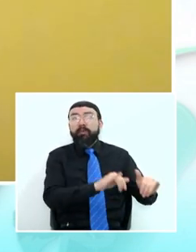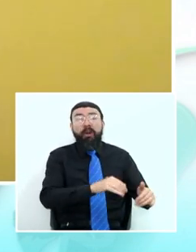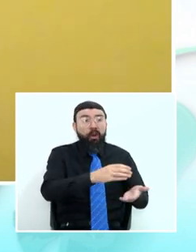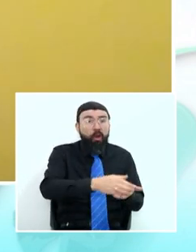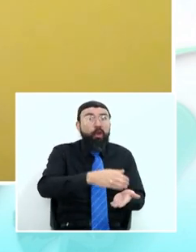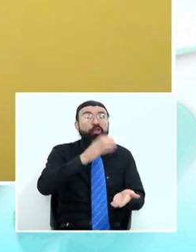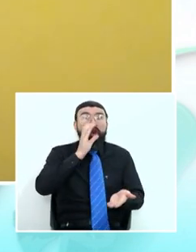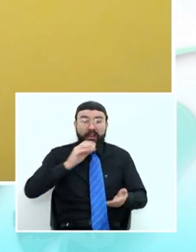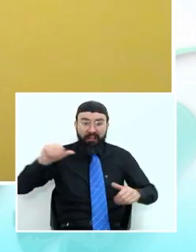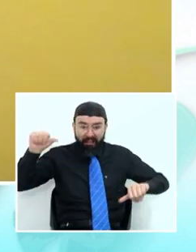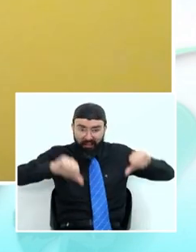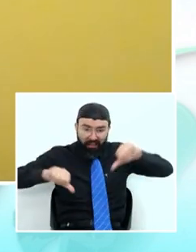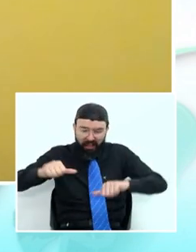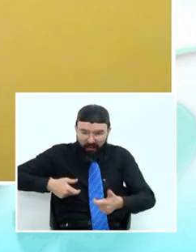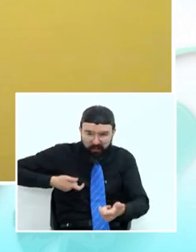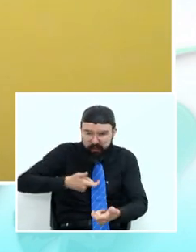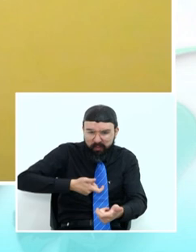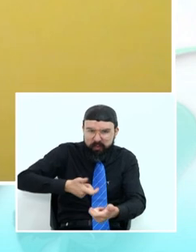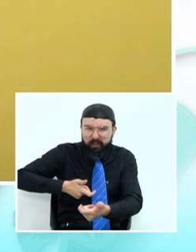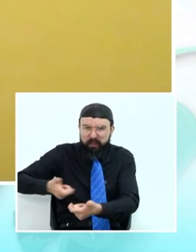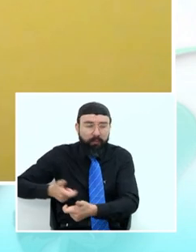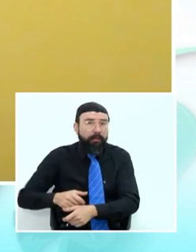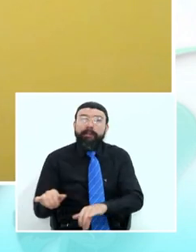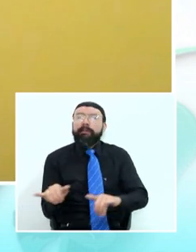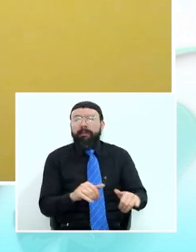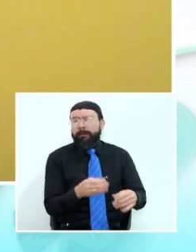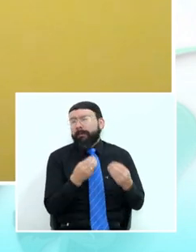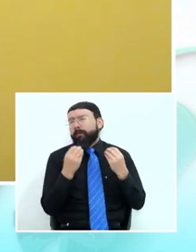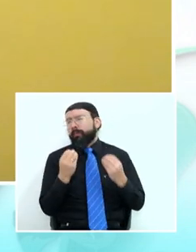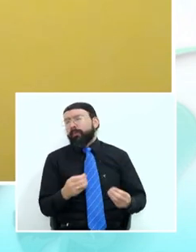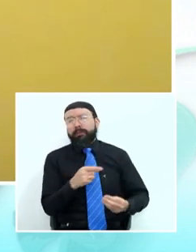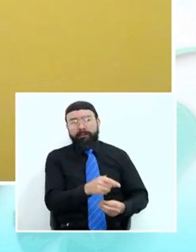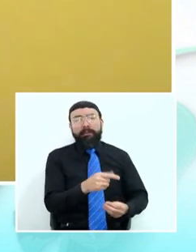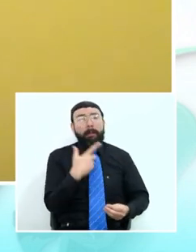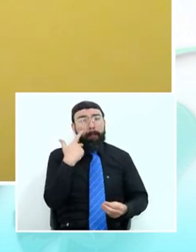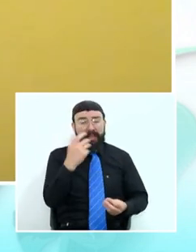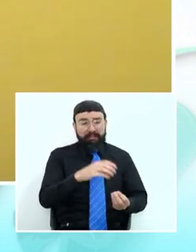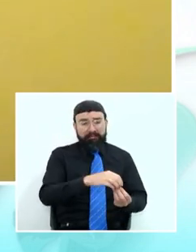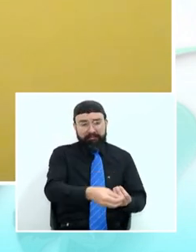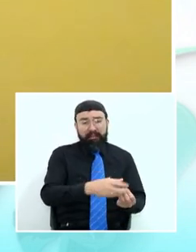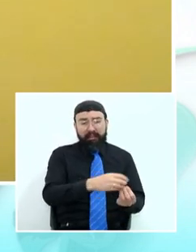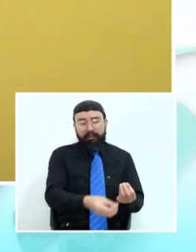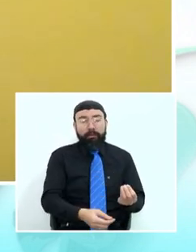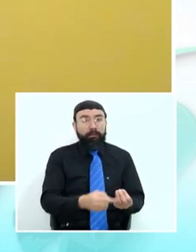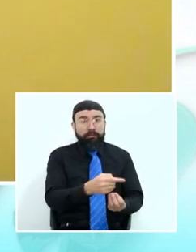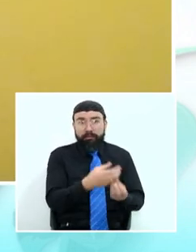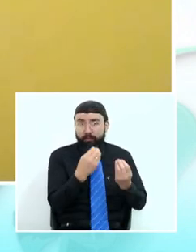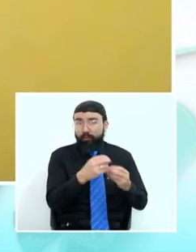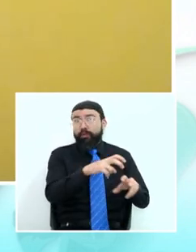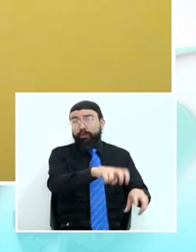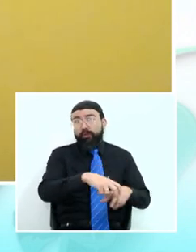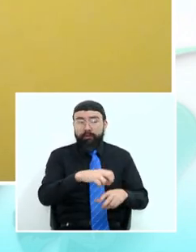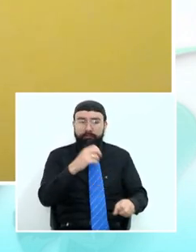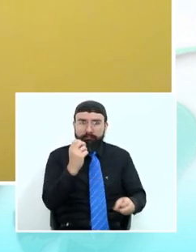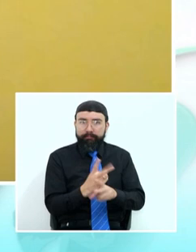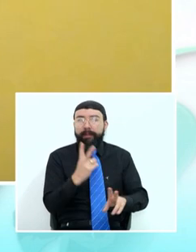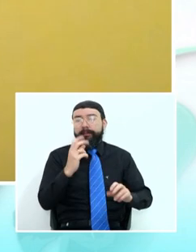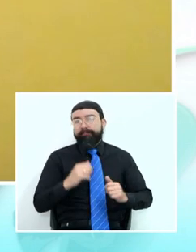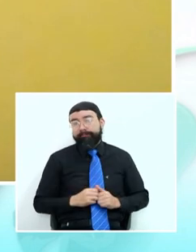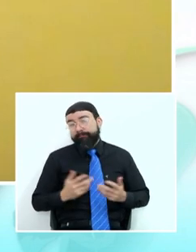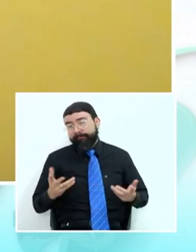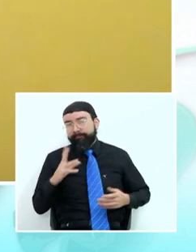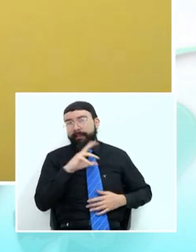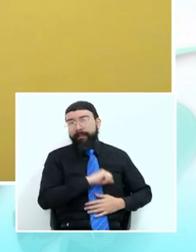los agrotóxicos a sorbos por la gran cantidad que se usa en su cultivo. Y luego tenemos frutas como los